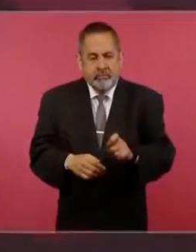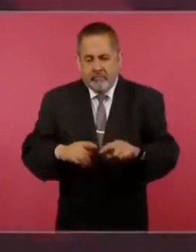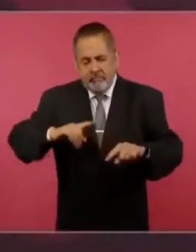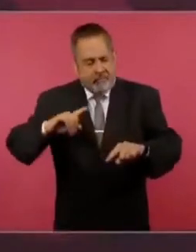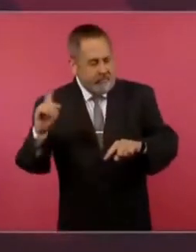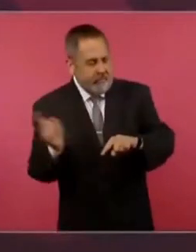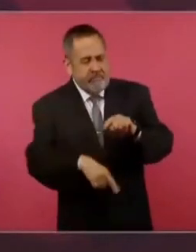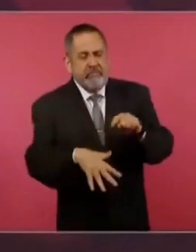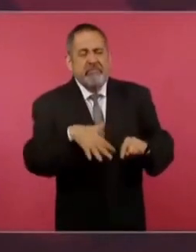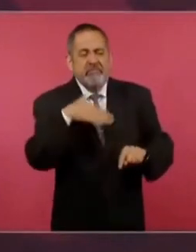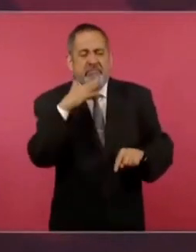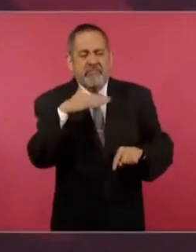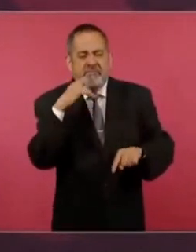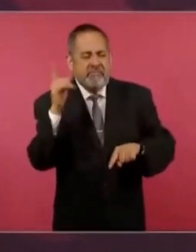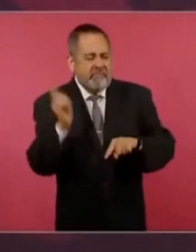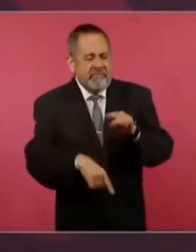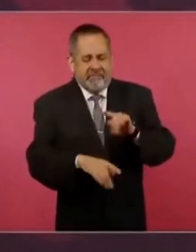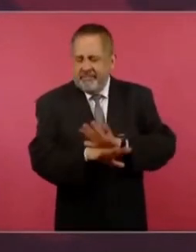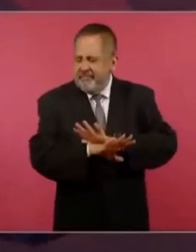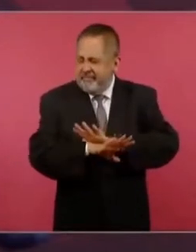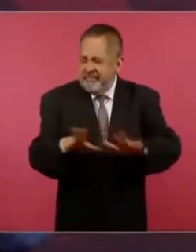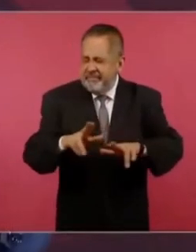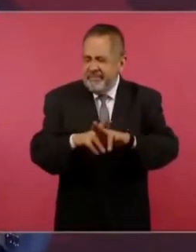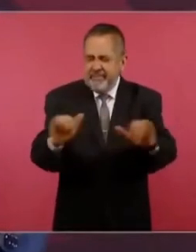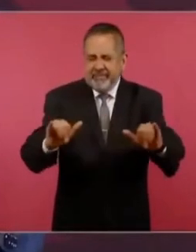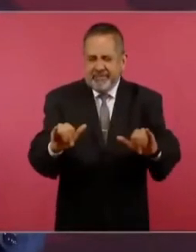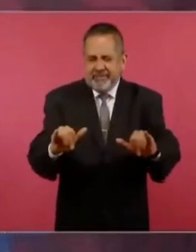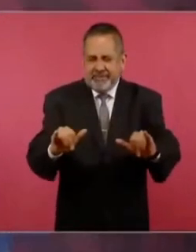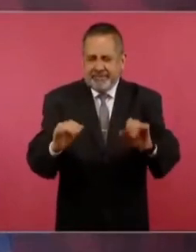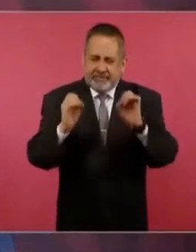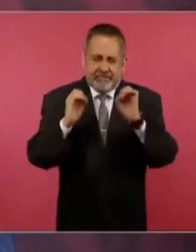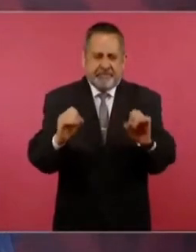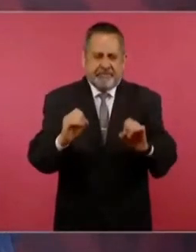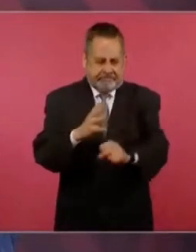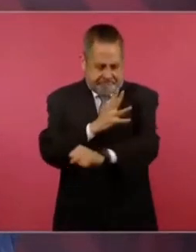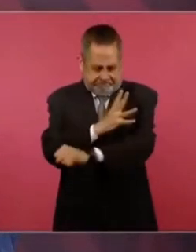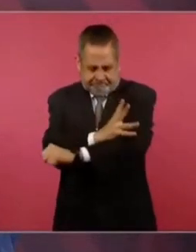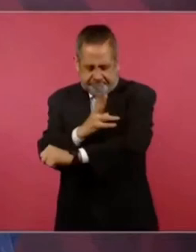desterramos la corrupción.